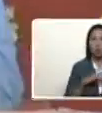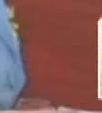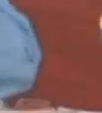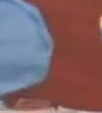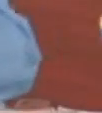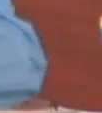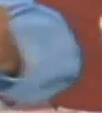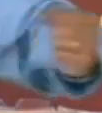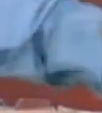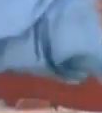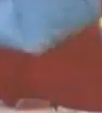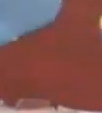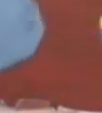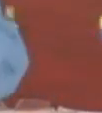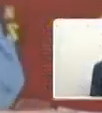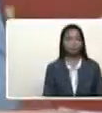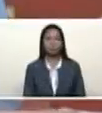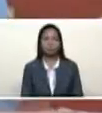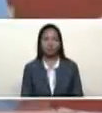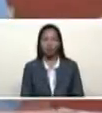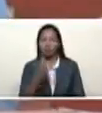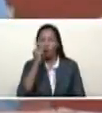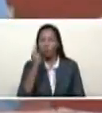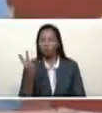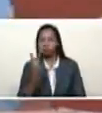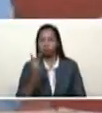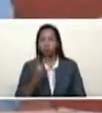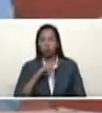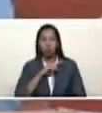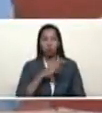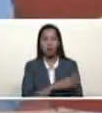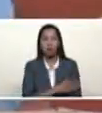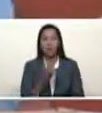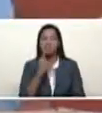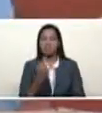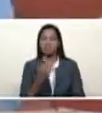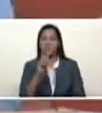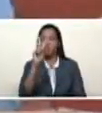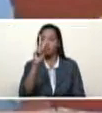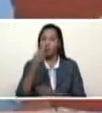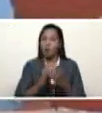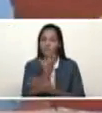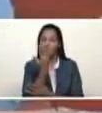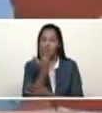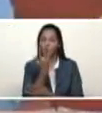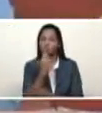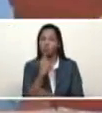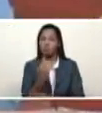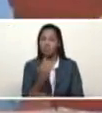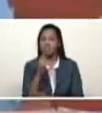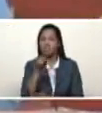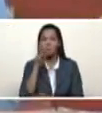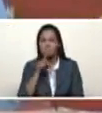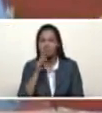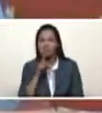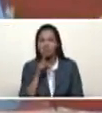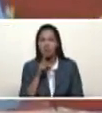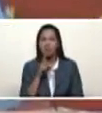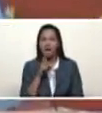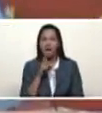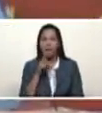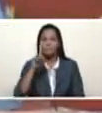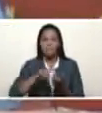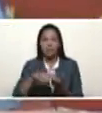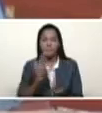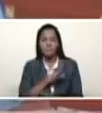Izquierda, derecha, y ahora vamos a rematarlo con otro izquierdazo. Él dice que el 2 de mayo, cuando él dice esta mentira, Silia estaba en